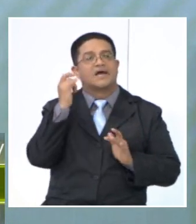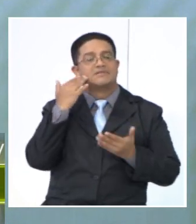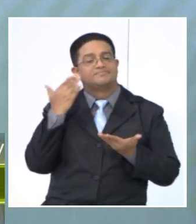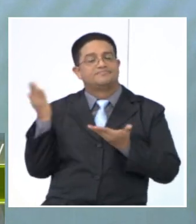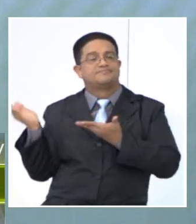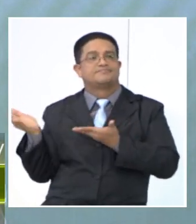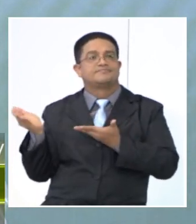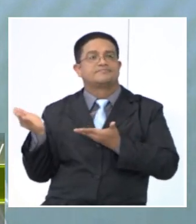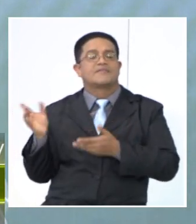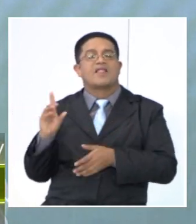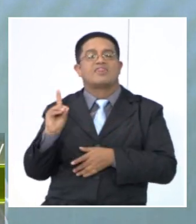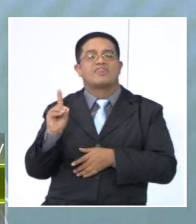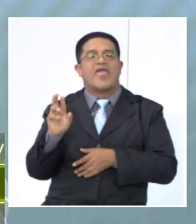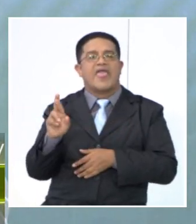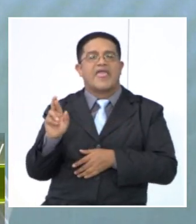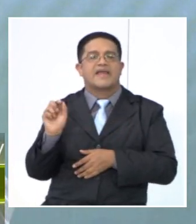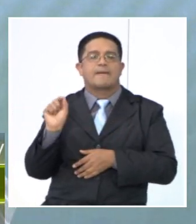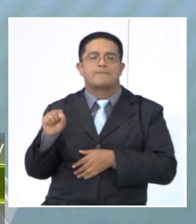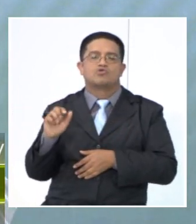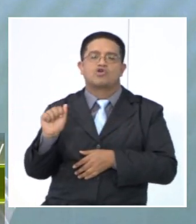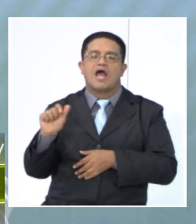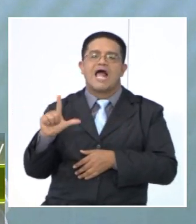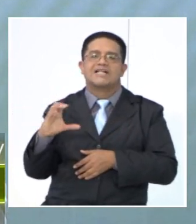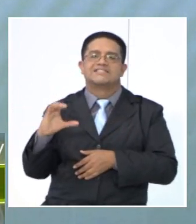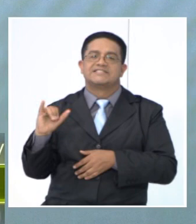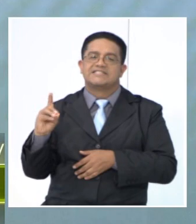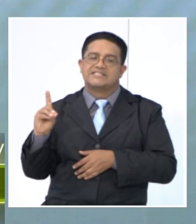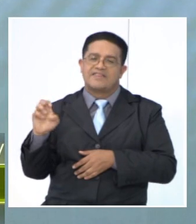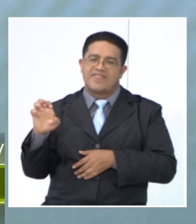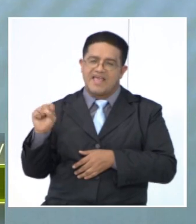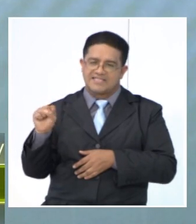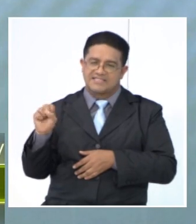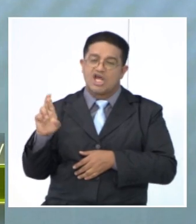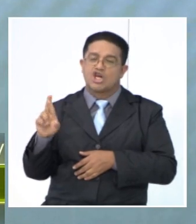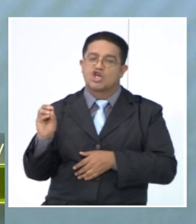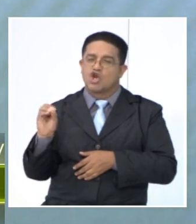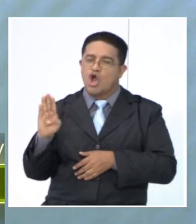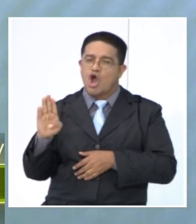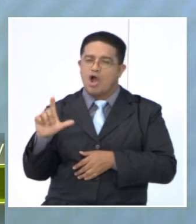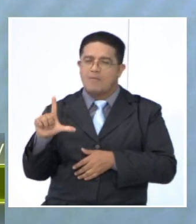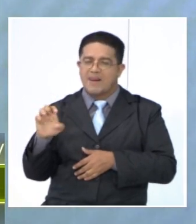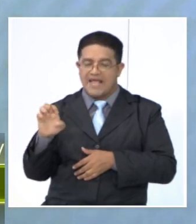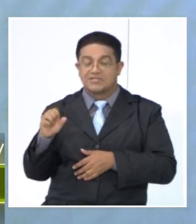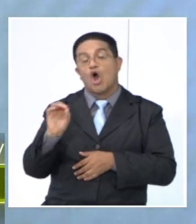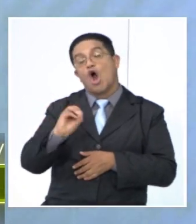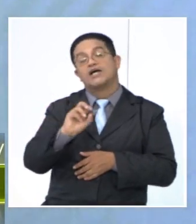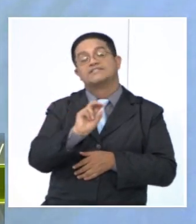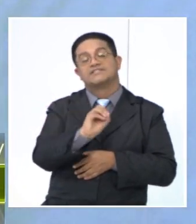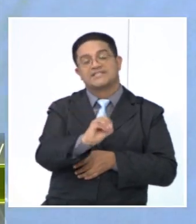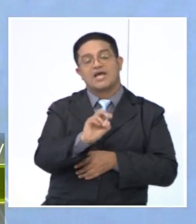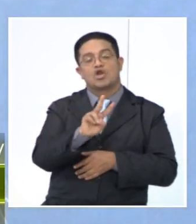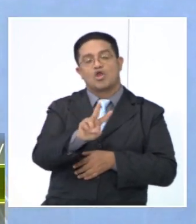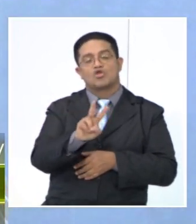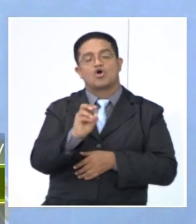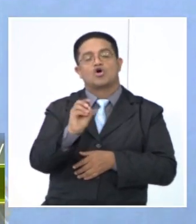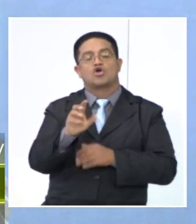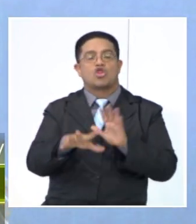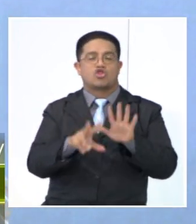R. Alcides Robles, o directamente nuestra unidad al